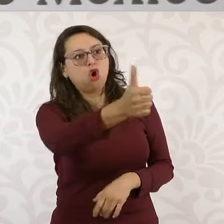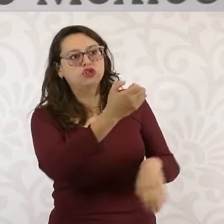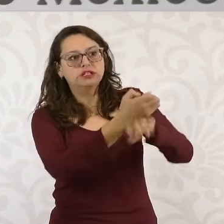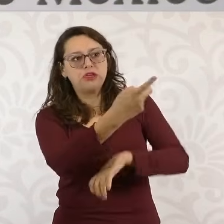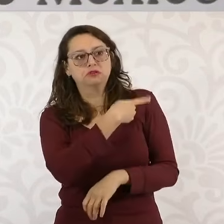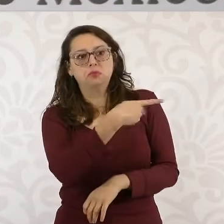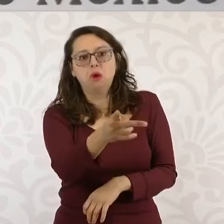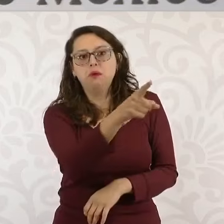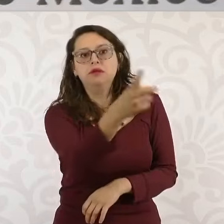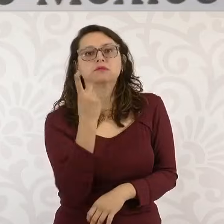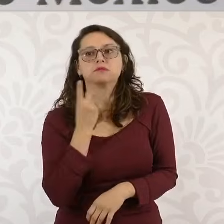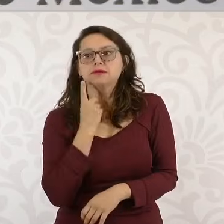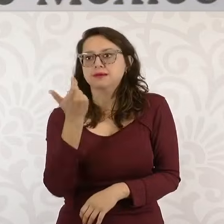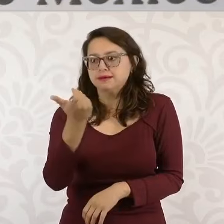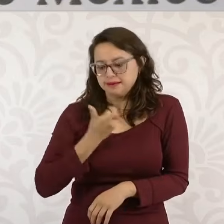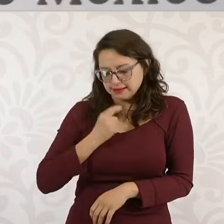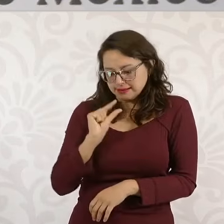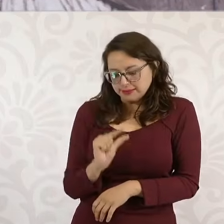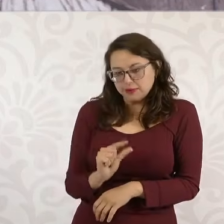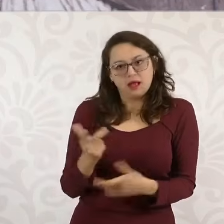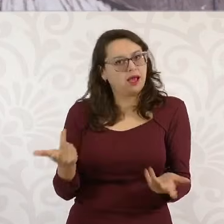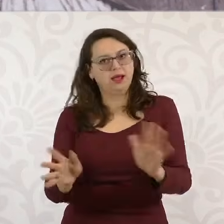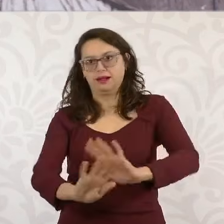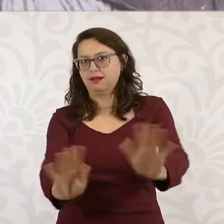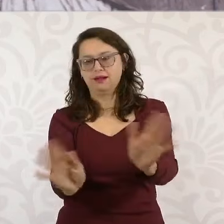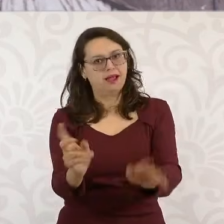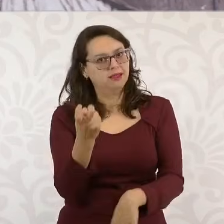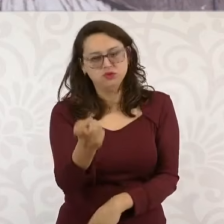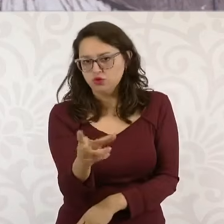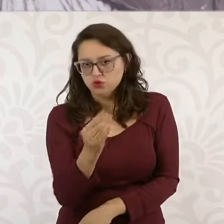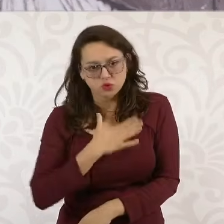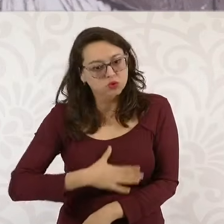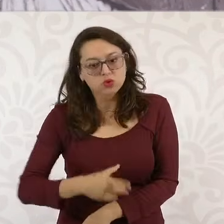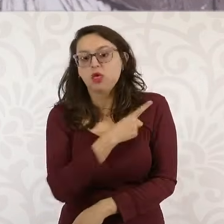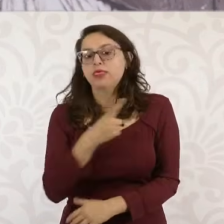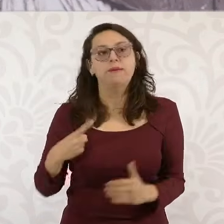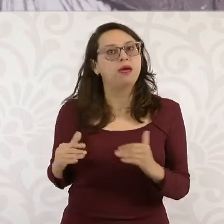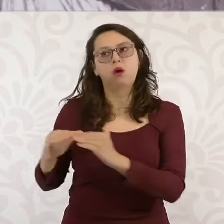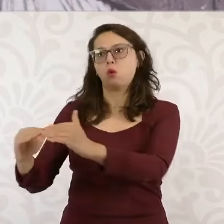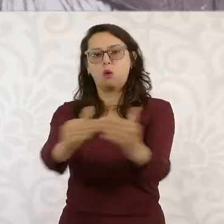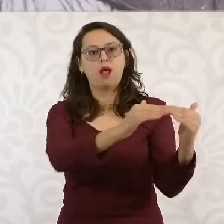de ellos, que no tienen suficientes recursos. Entonces, que se equiparen los salarios de los diputados locales,